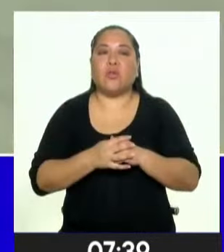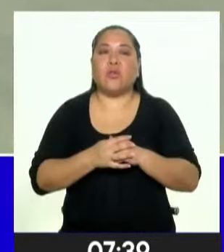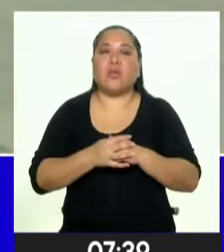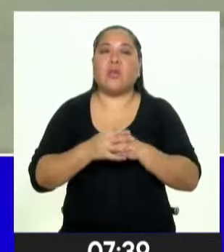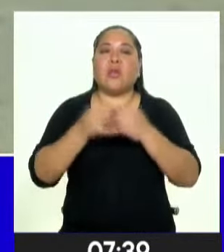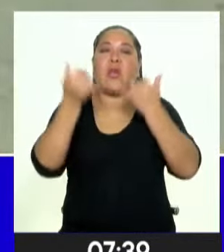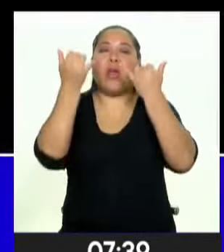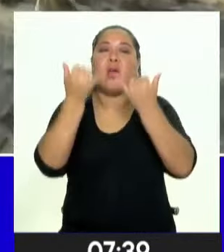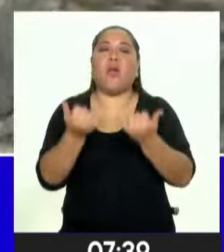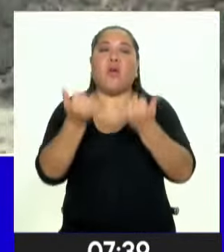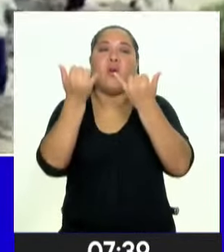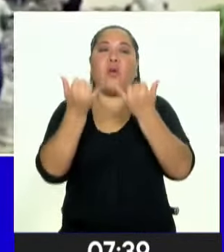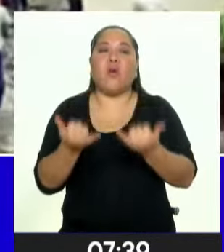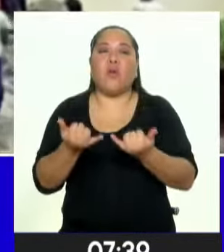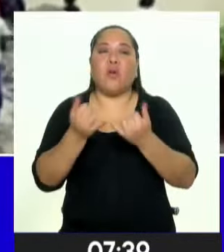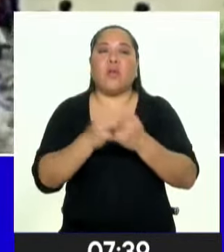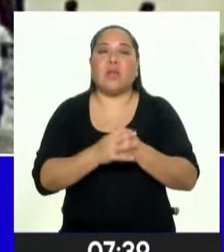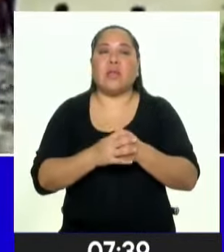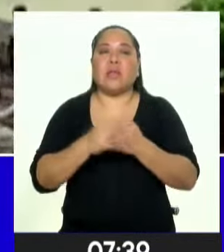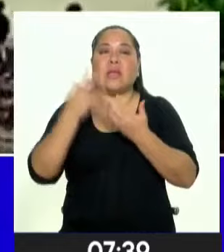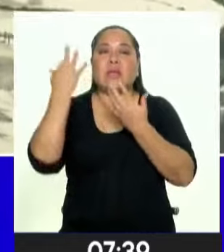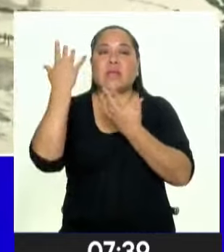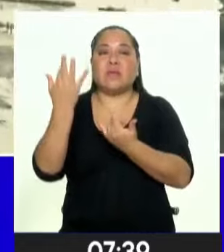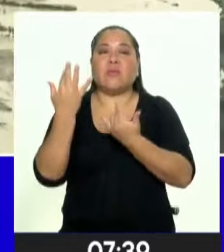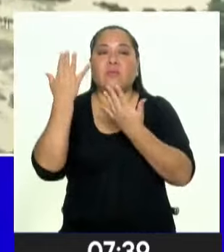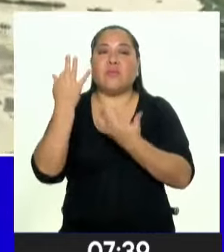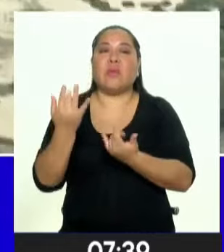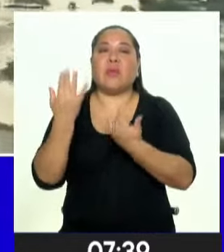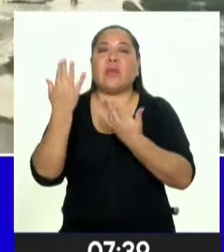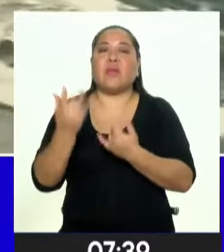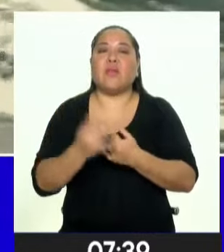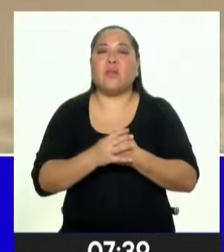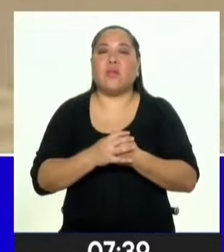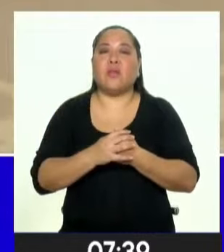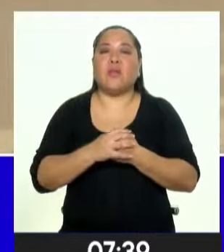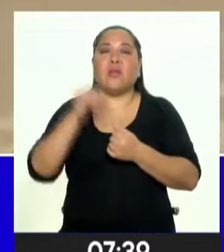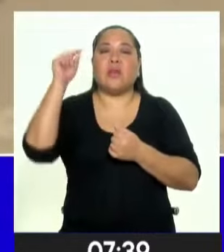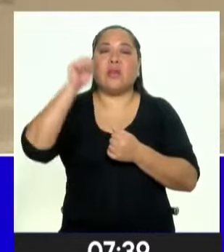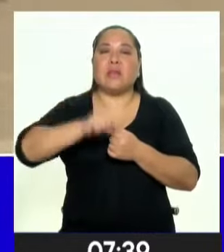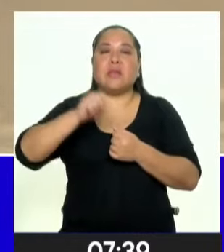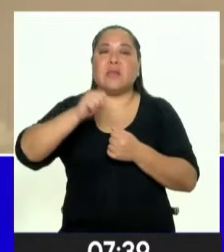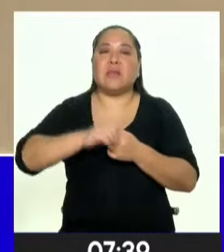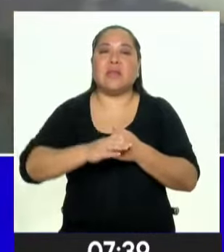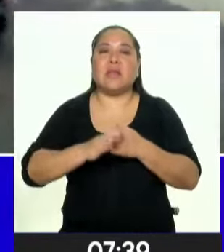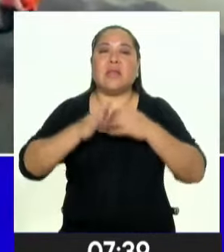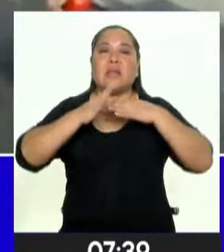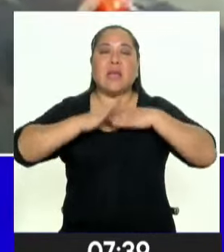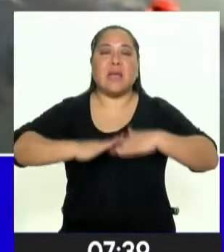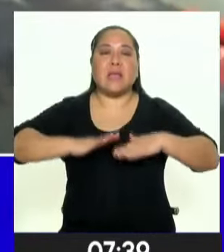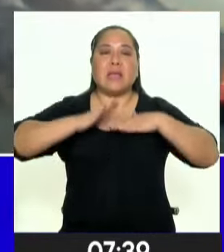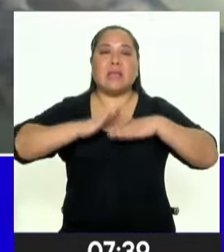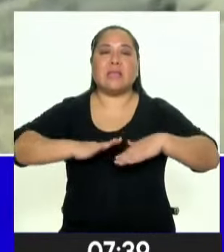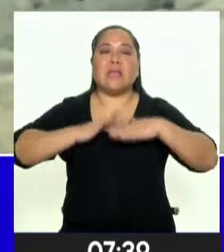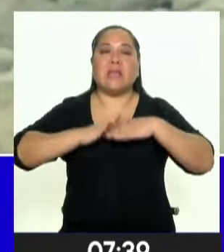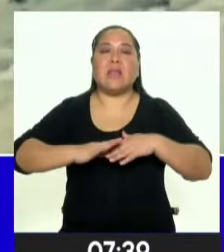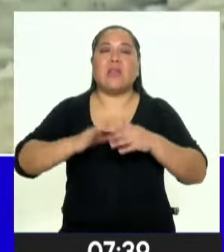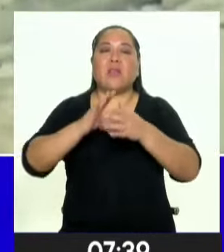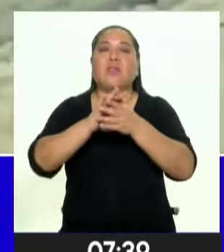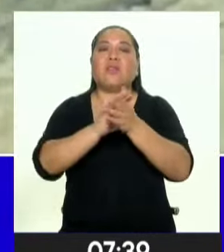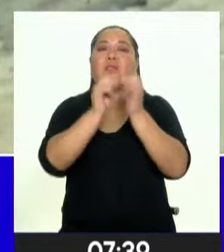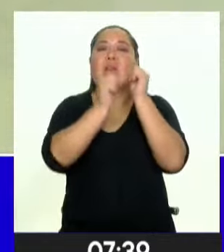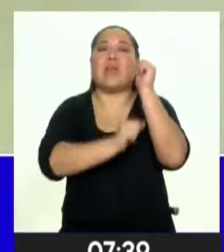hoy y y espero así tranquilizar a nuestros amigos a nuestros hermanos del Norte